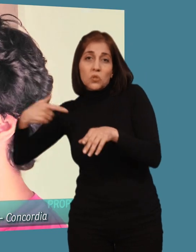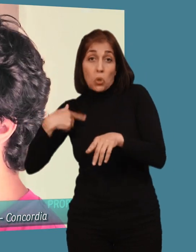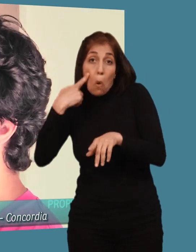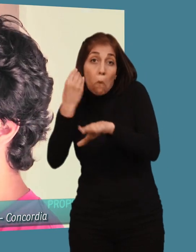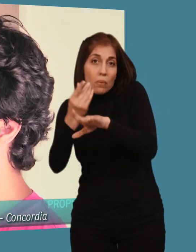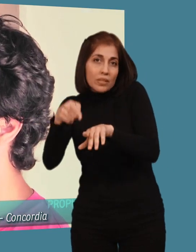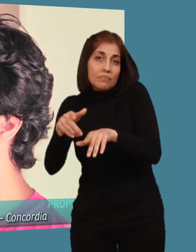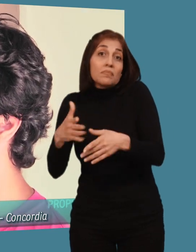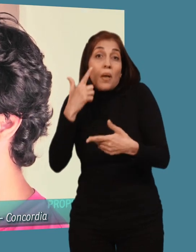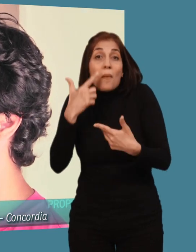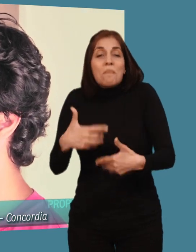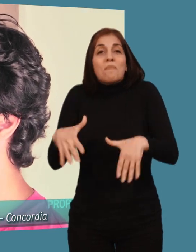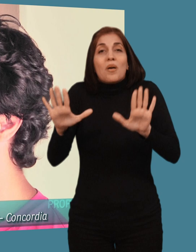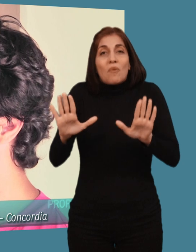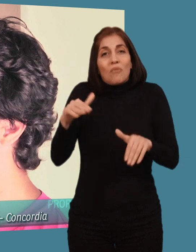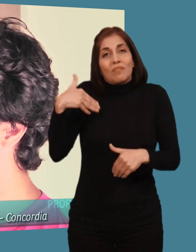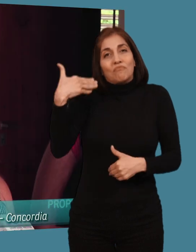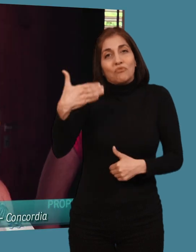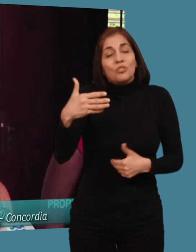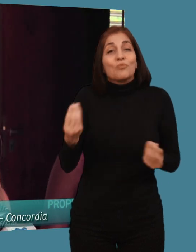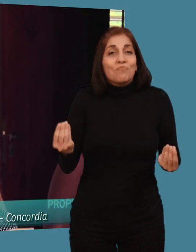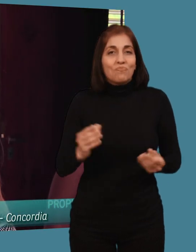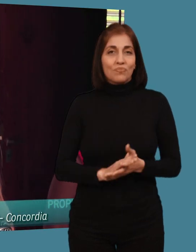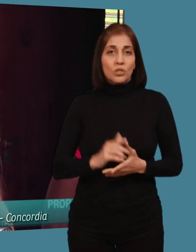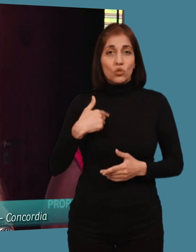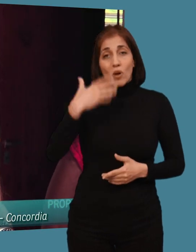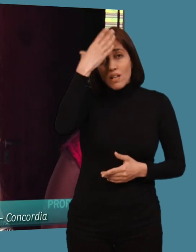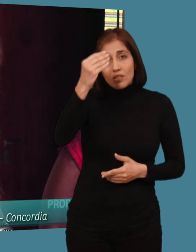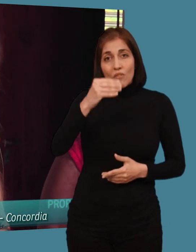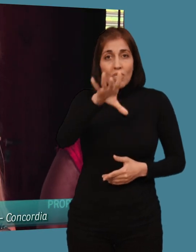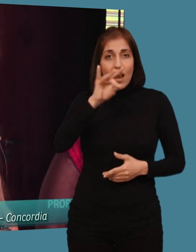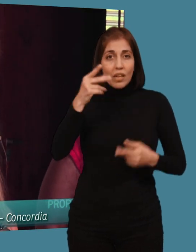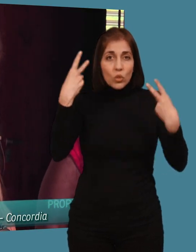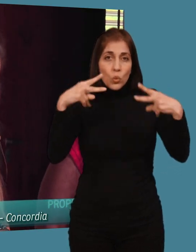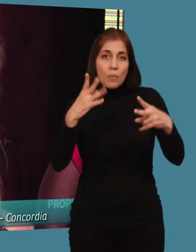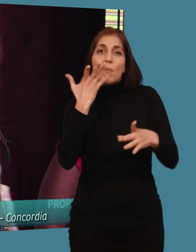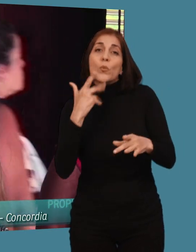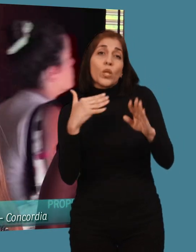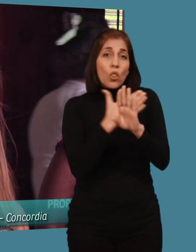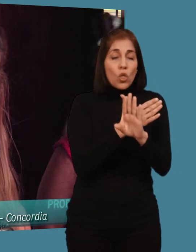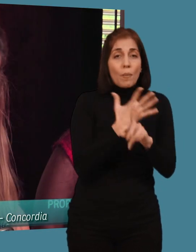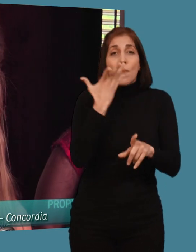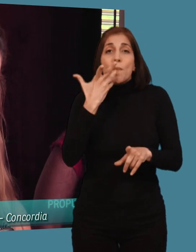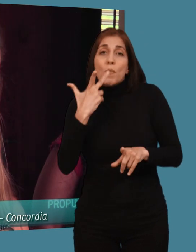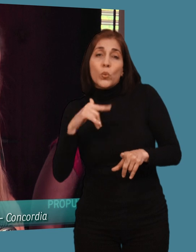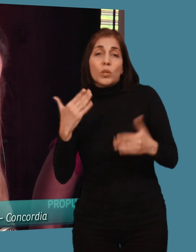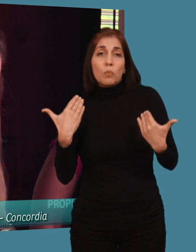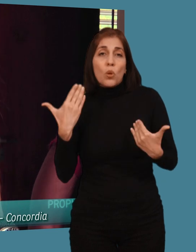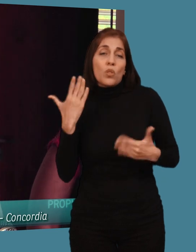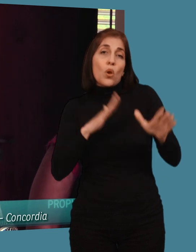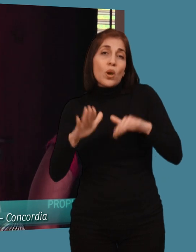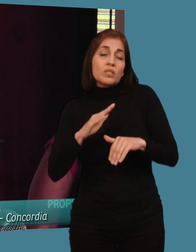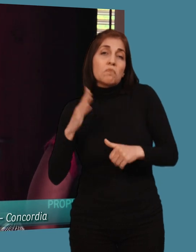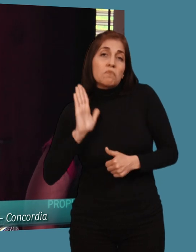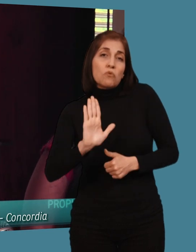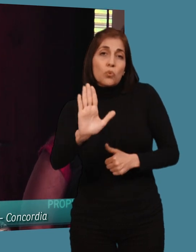que vamos a ver qué sale. Bueno. Soy azafata y elegí turismo porque me gustan los idiomas y me gustaría poder planificar